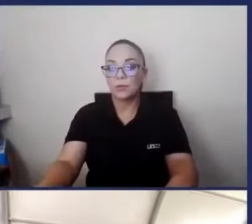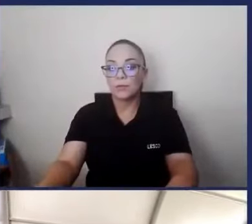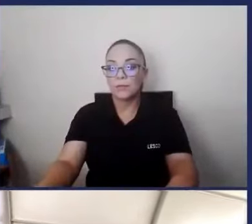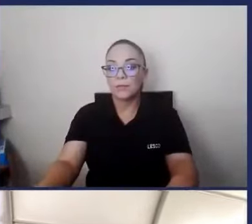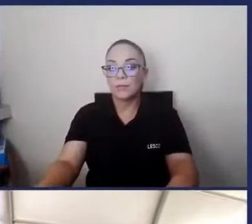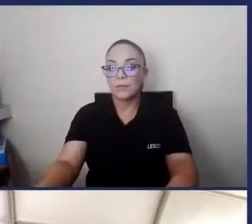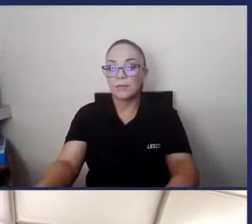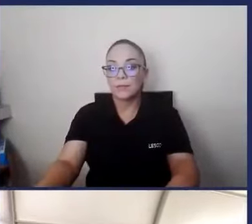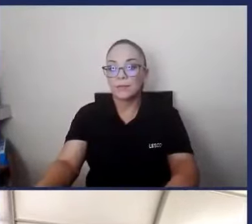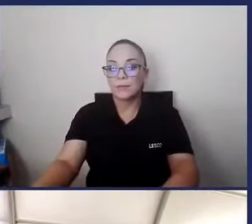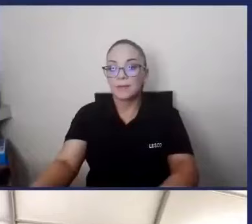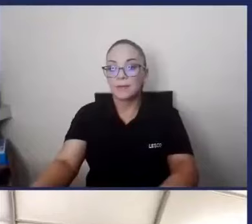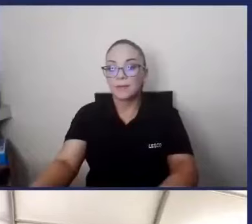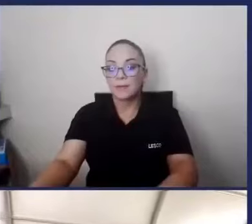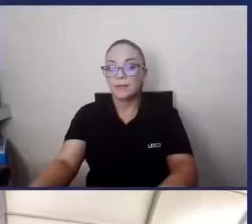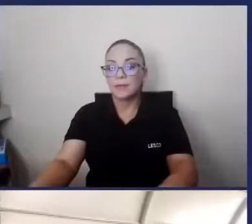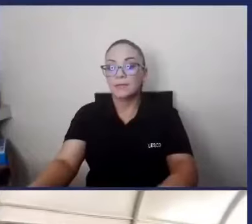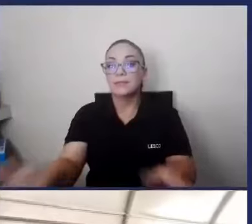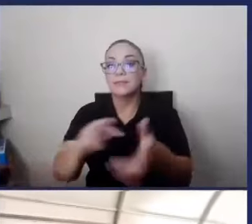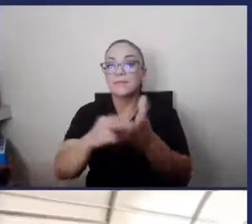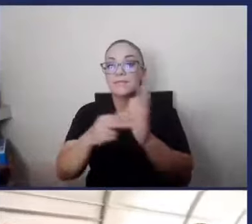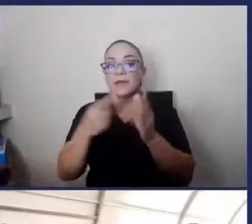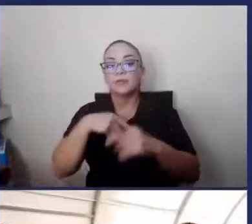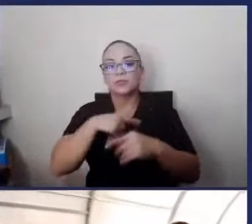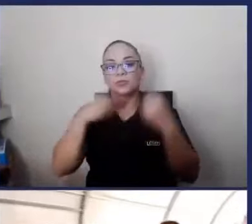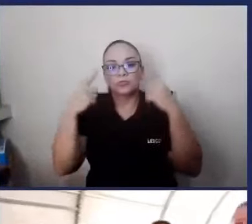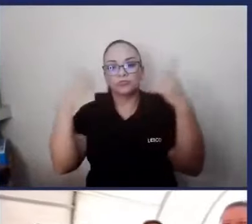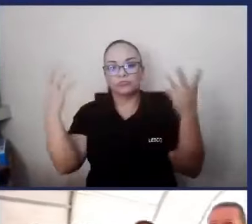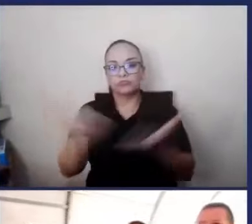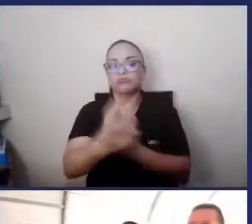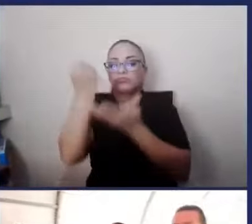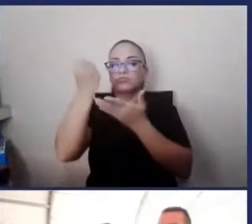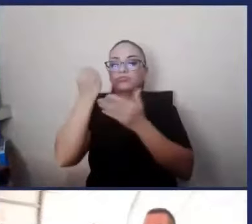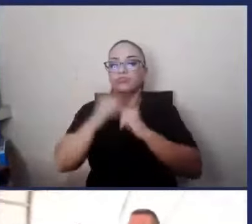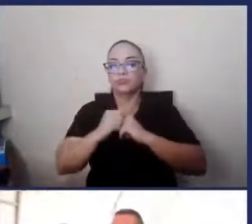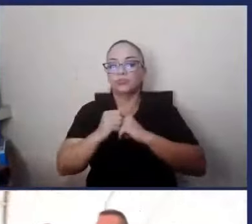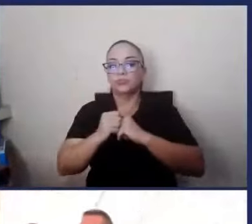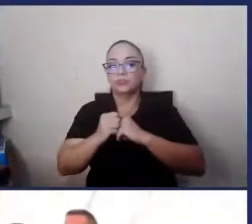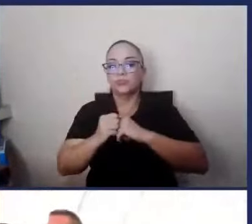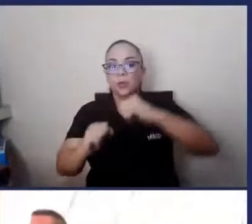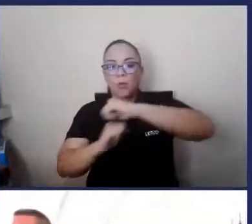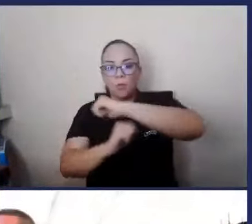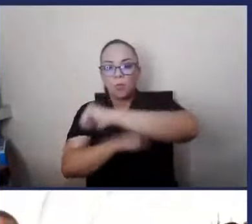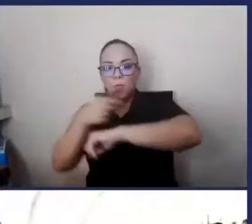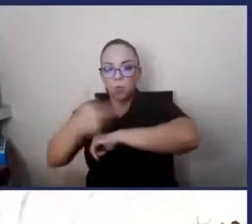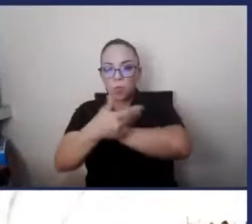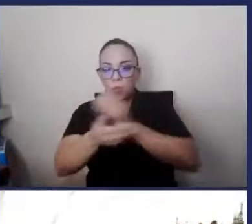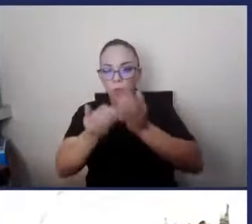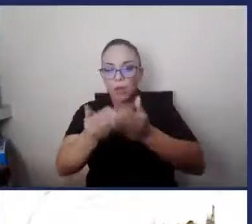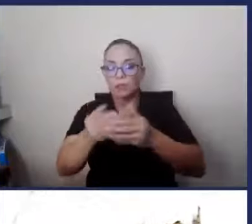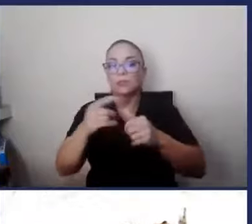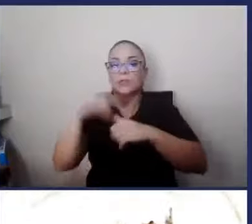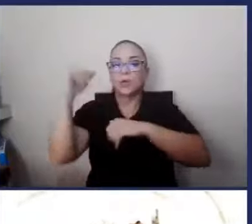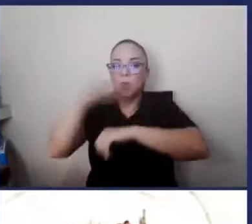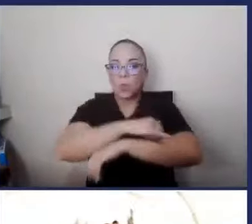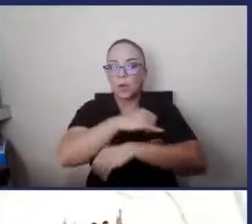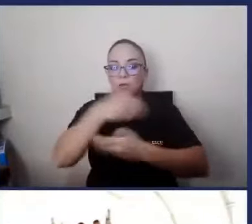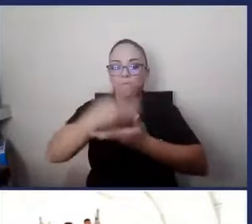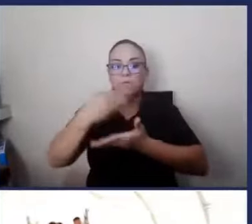Estamos recuperando nuestros puertos, aeropuertos y fronteras para arrancárselos